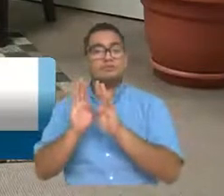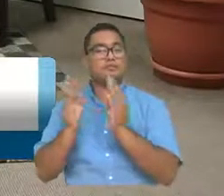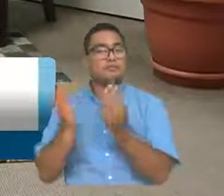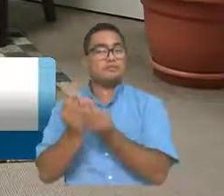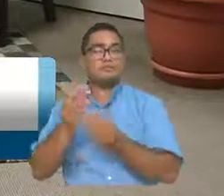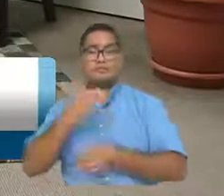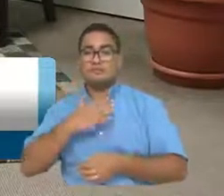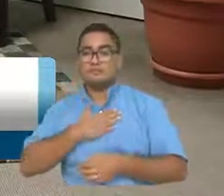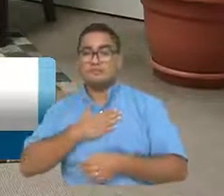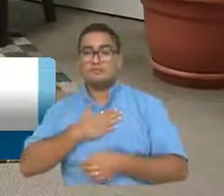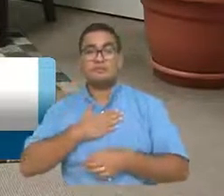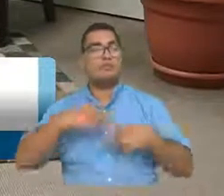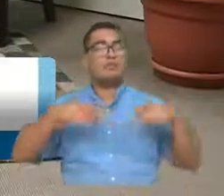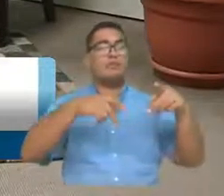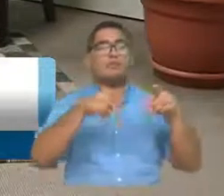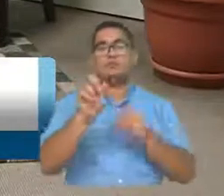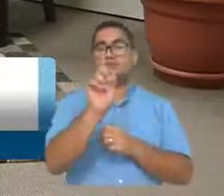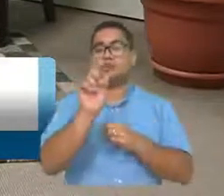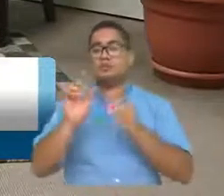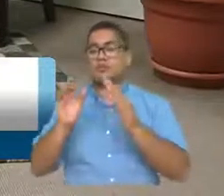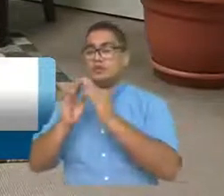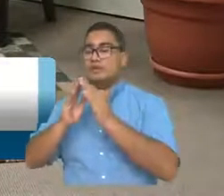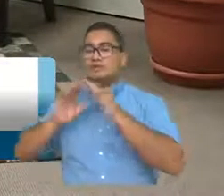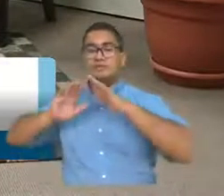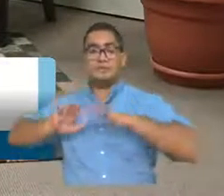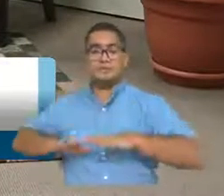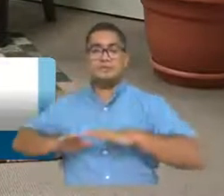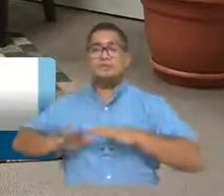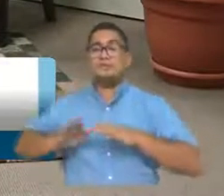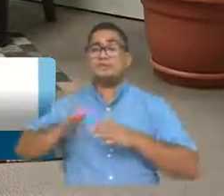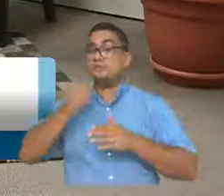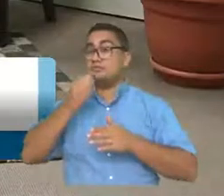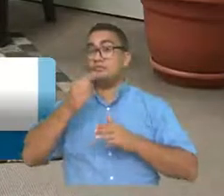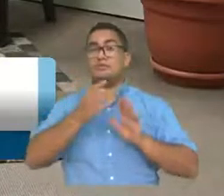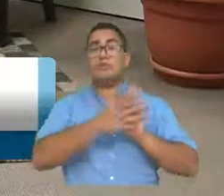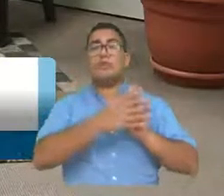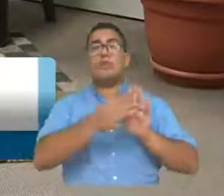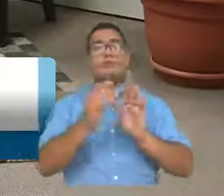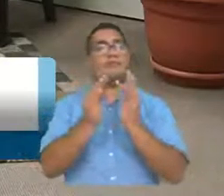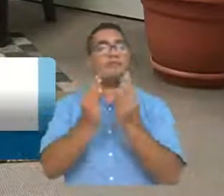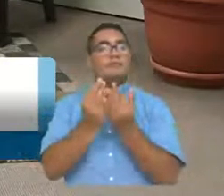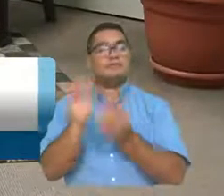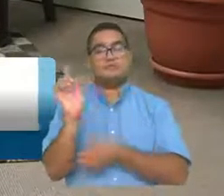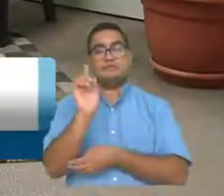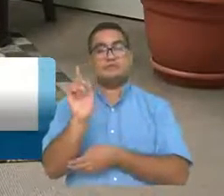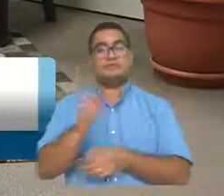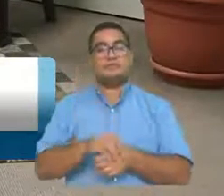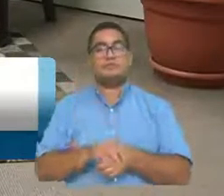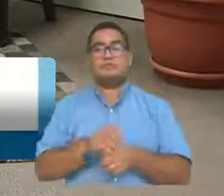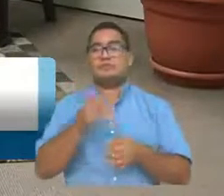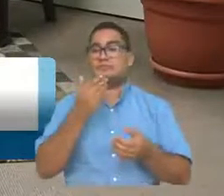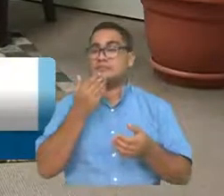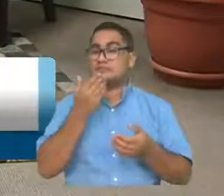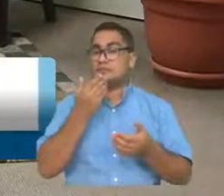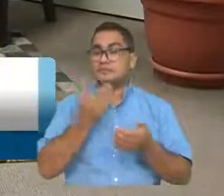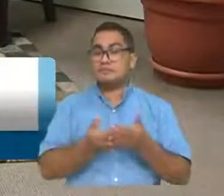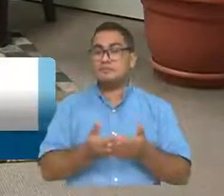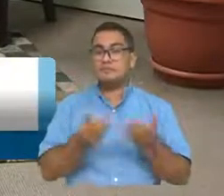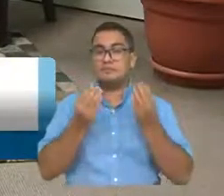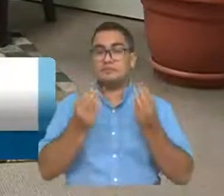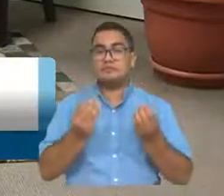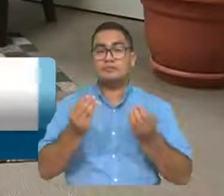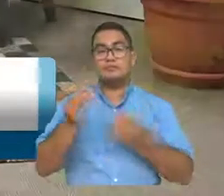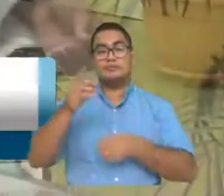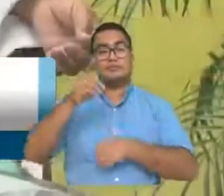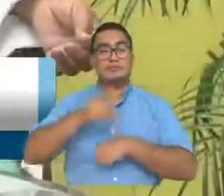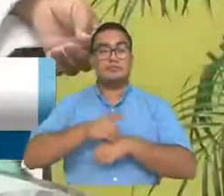a esa persona le puede dar grave. Correcto. Entonces tengo que ser un poquito responsable y decir, no, tengo que ser